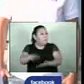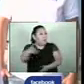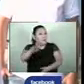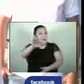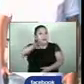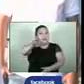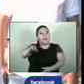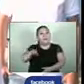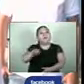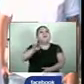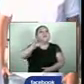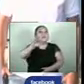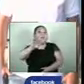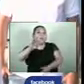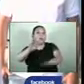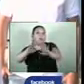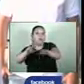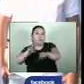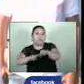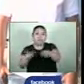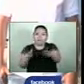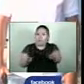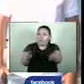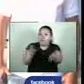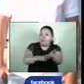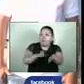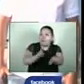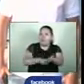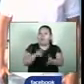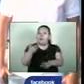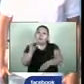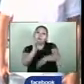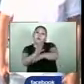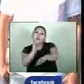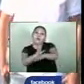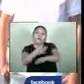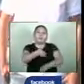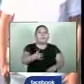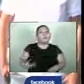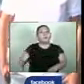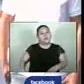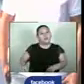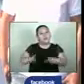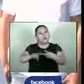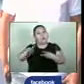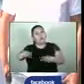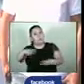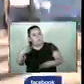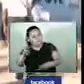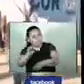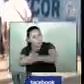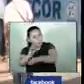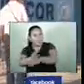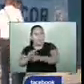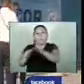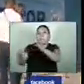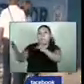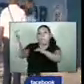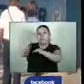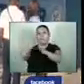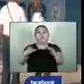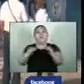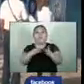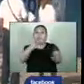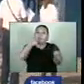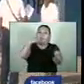,348 dólares. Los han contratado como asesores de la presidencia y de la primera magistratura. Denunciaron